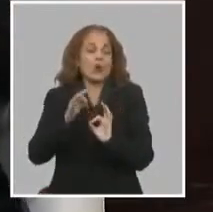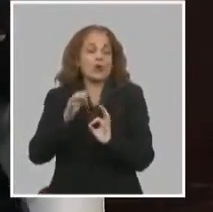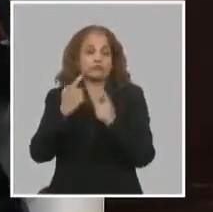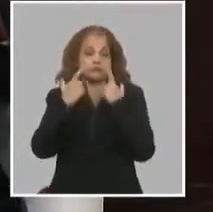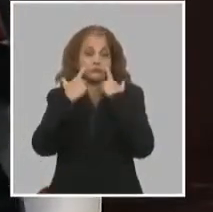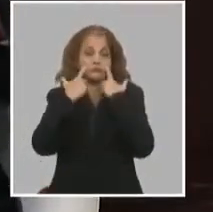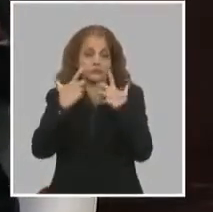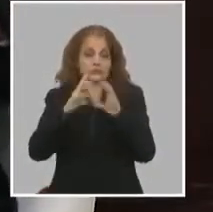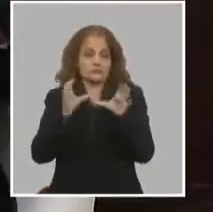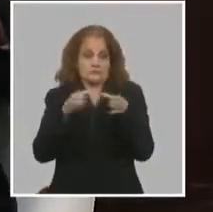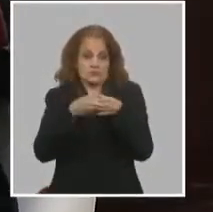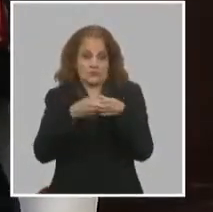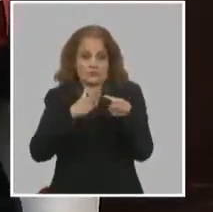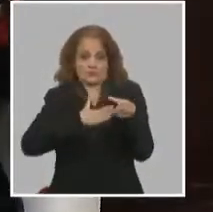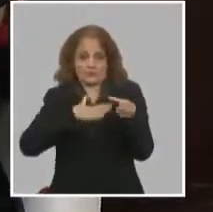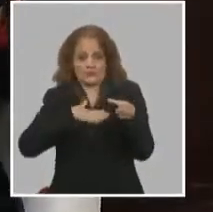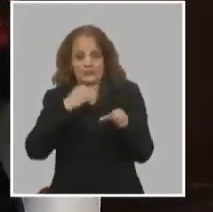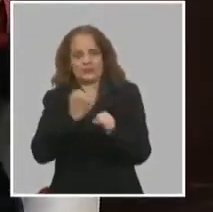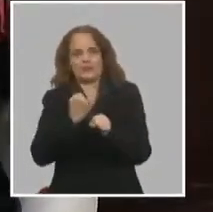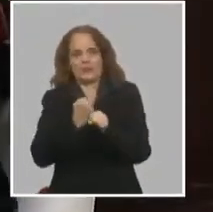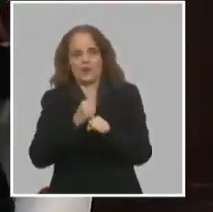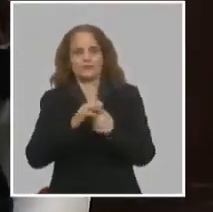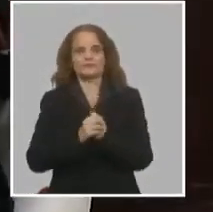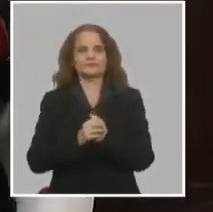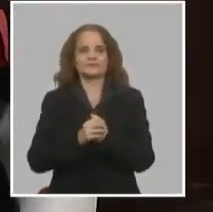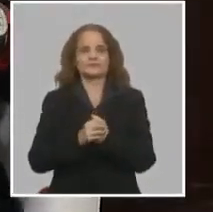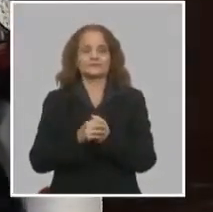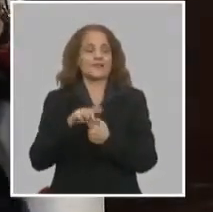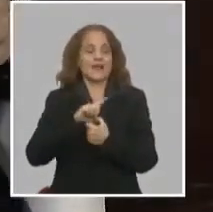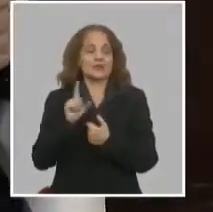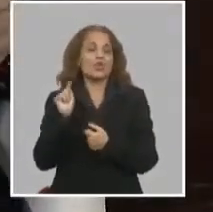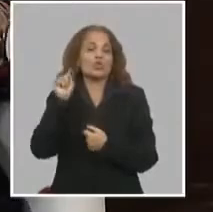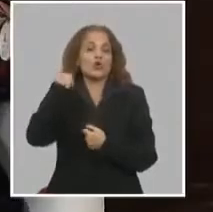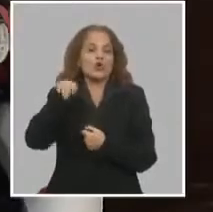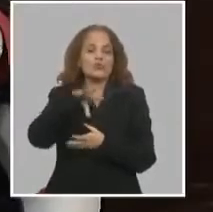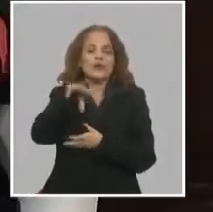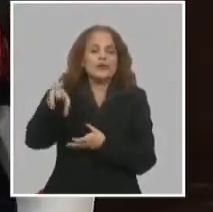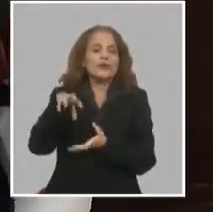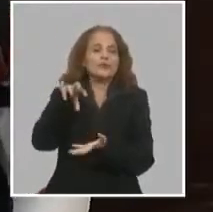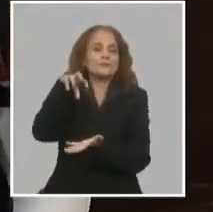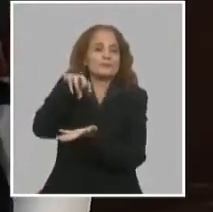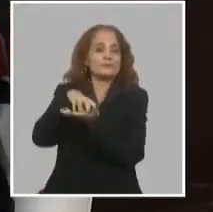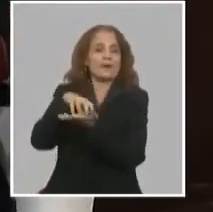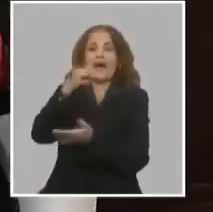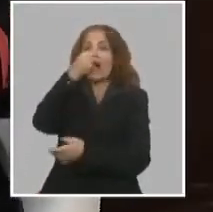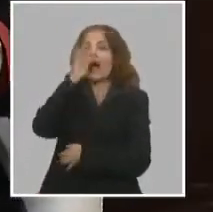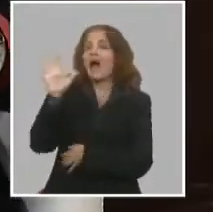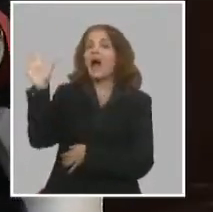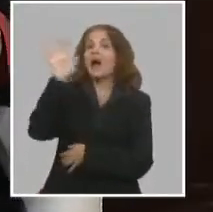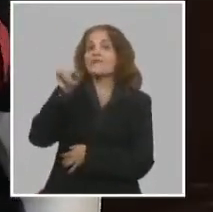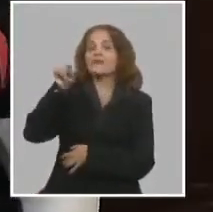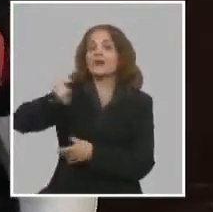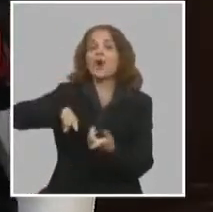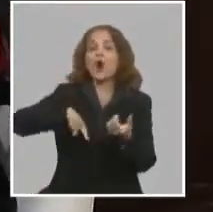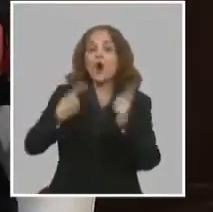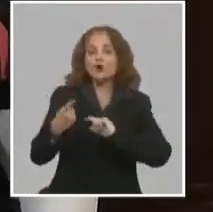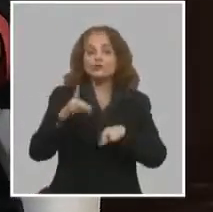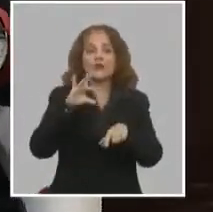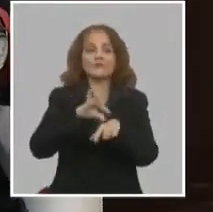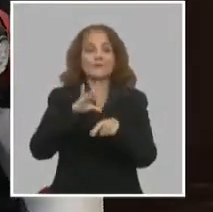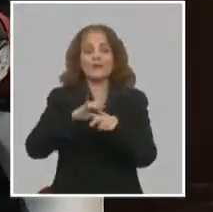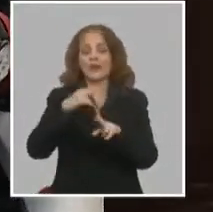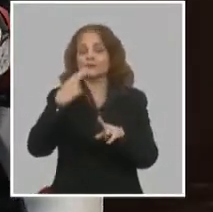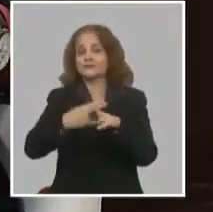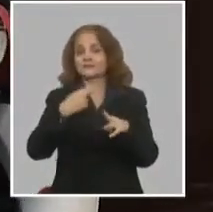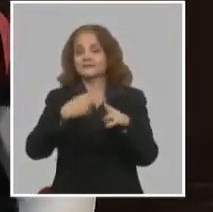del contingente Henry Reef. La presencia en el corazón de África para combatir el ébola, donde fueron 256